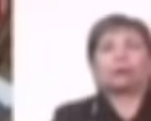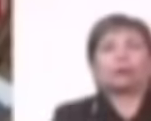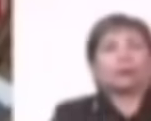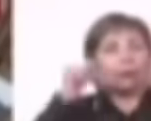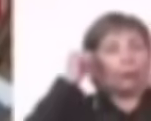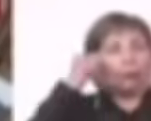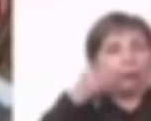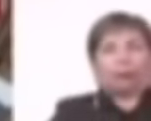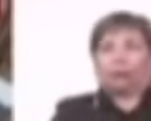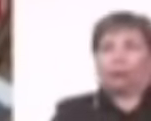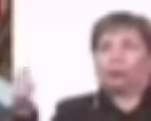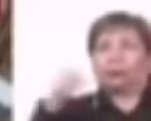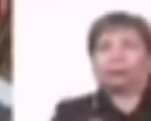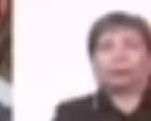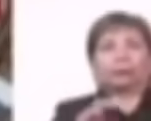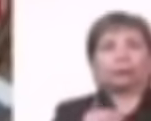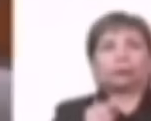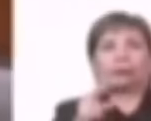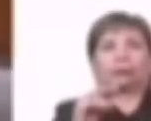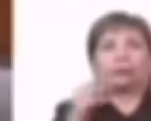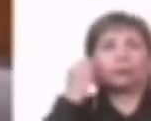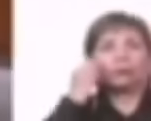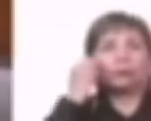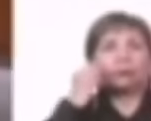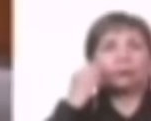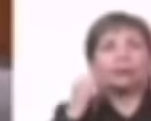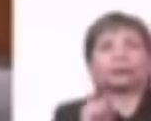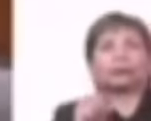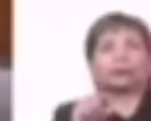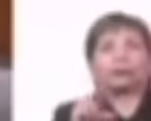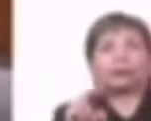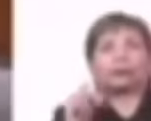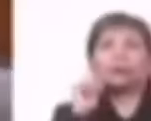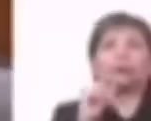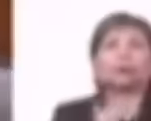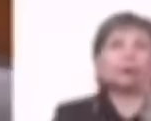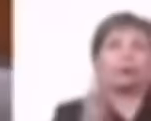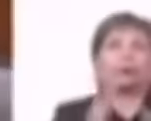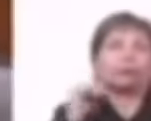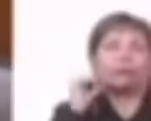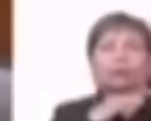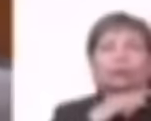Recordemos que cuando vino otro caviar, el Cholito Sagrado, falso y mentiroso,